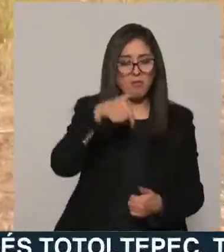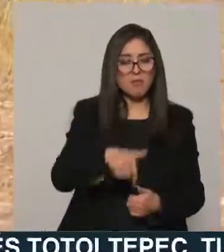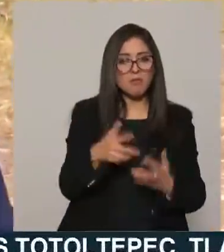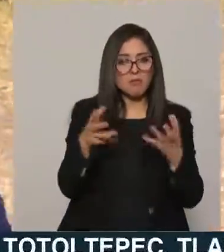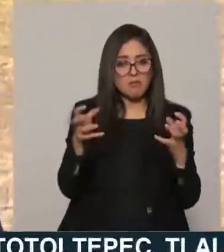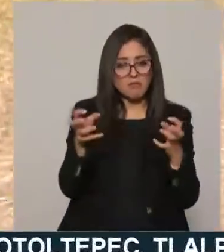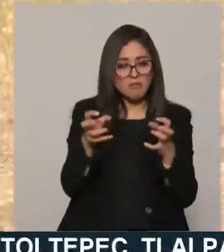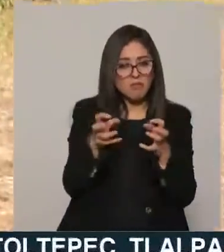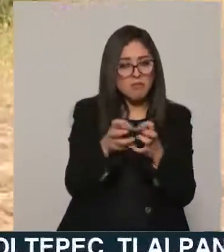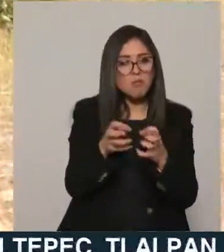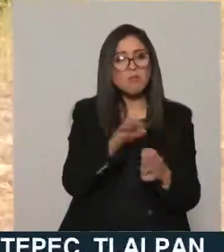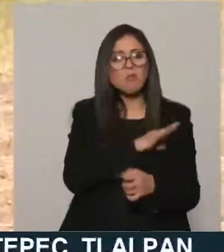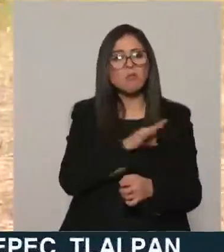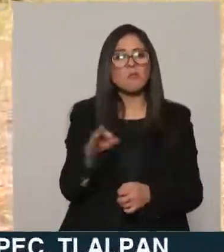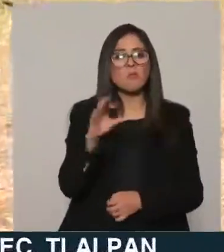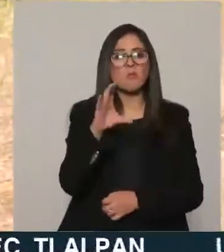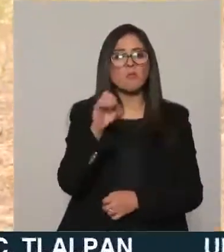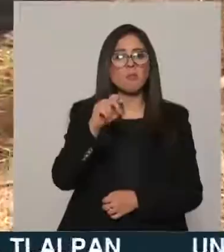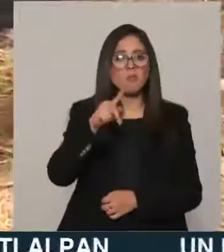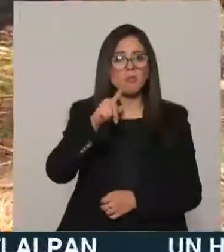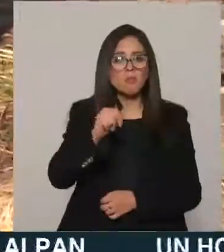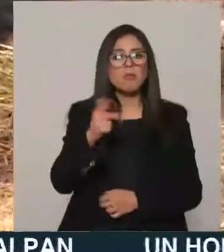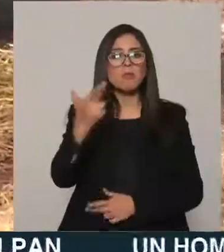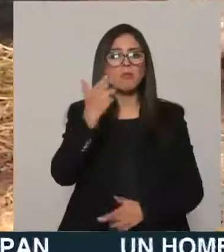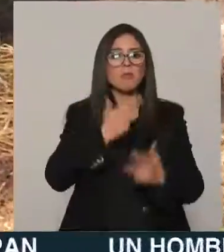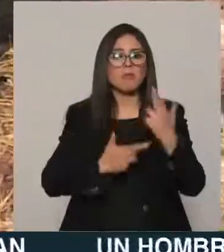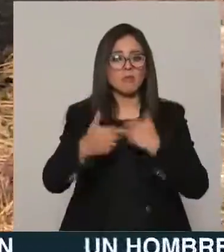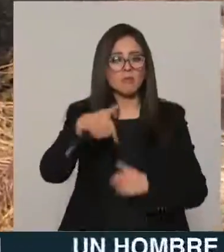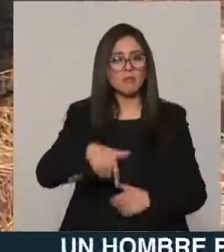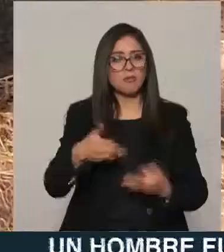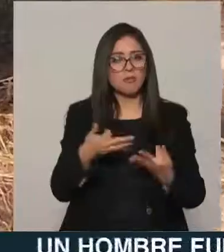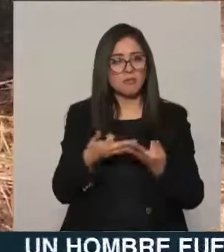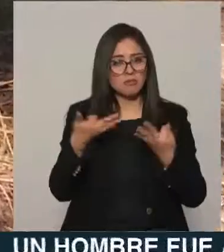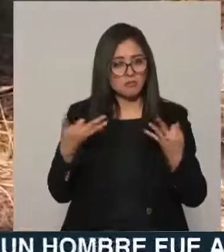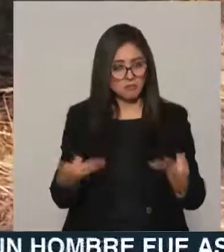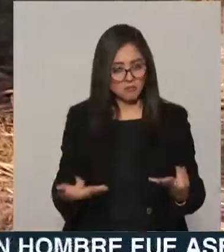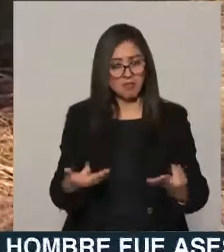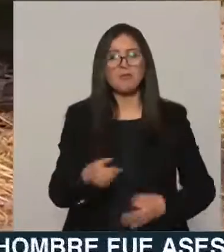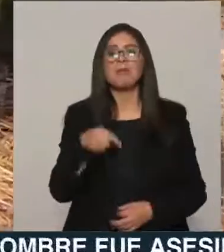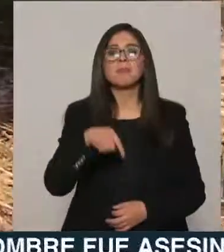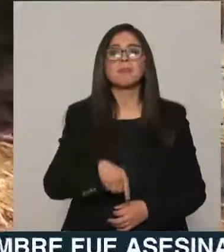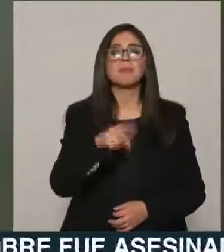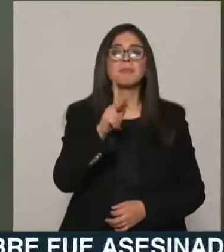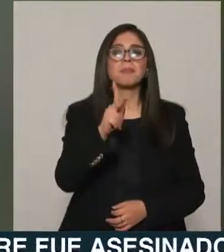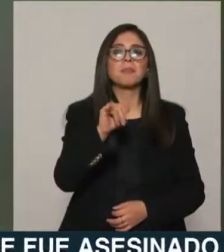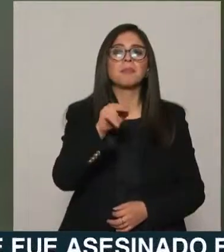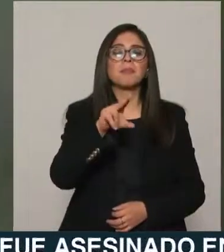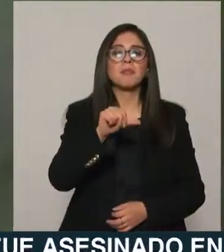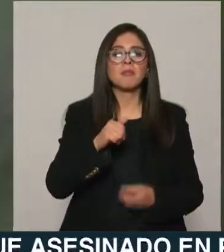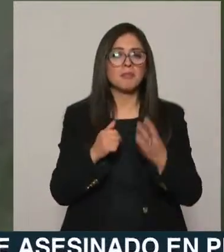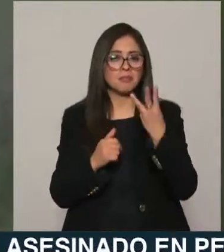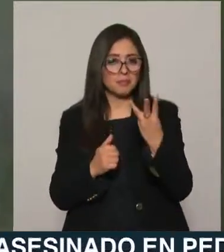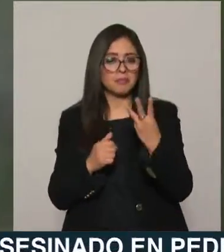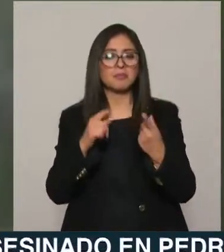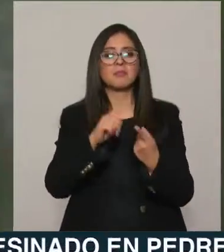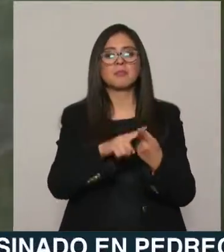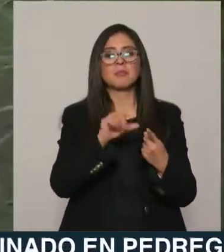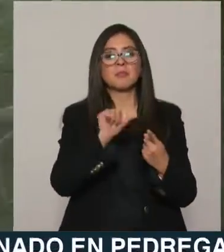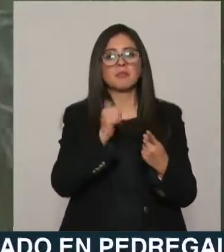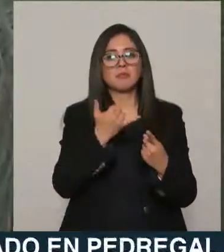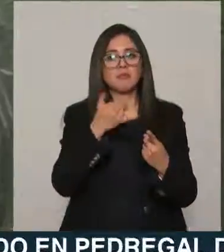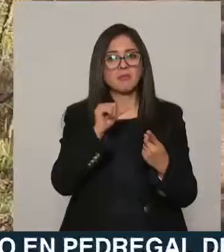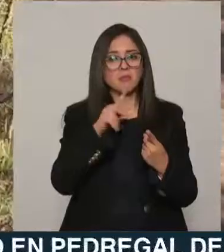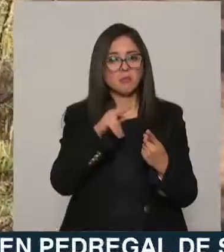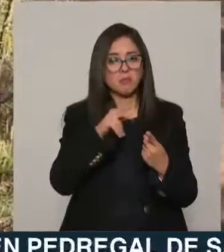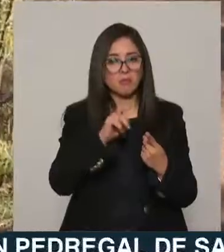eso formemos composta o lo devolvemos eso al suelo. En este pinar existen 3 tipos de pinos: los endémicos como el ayacahuite o